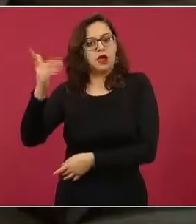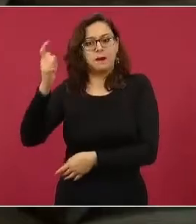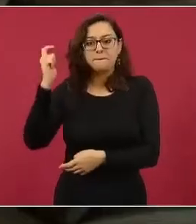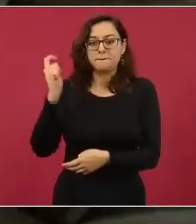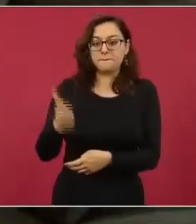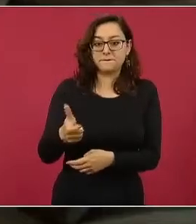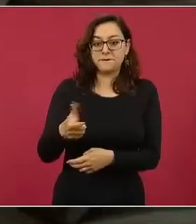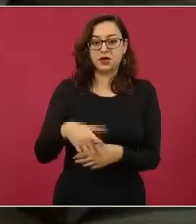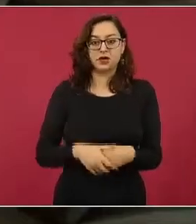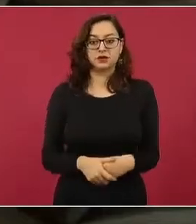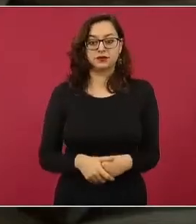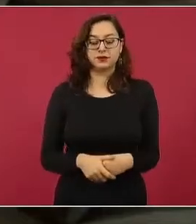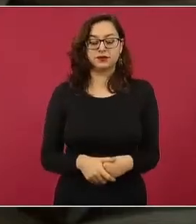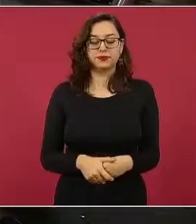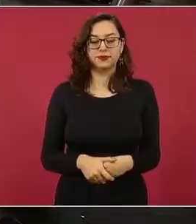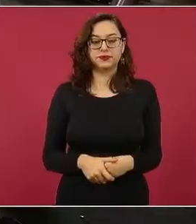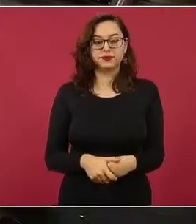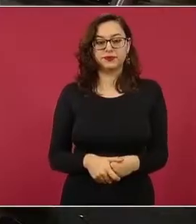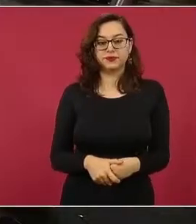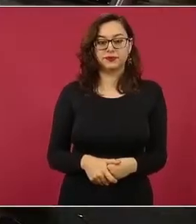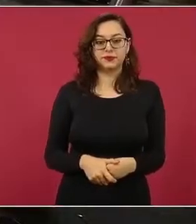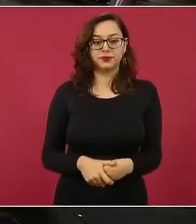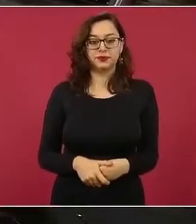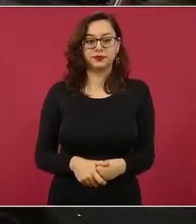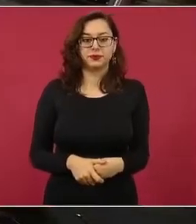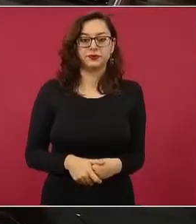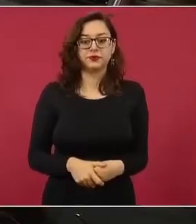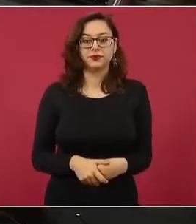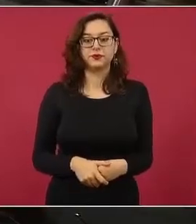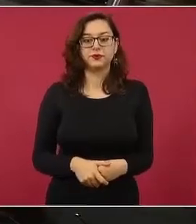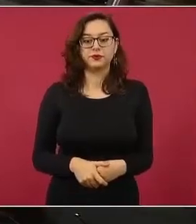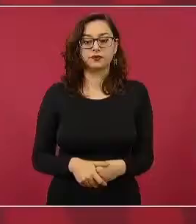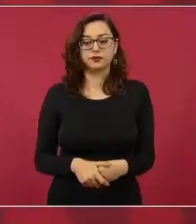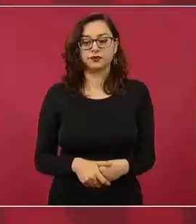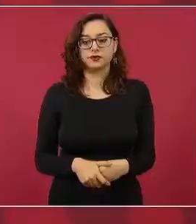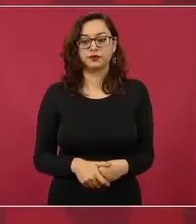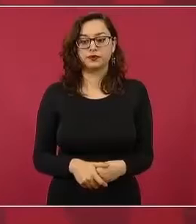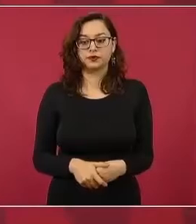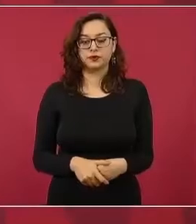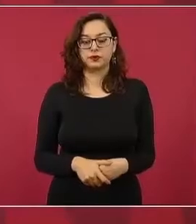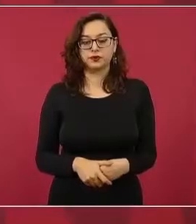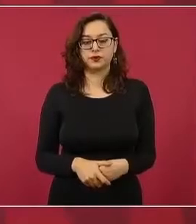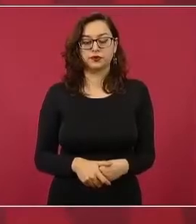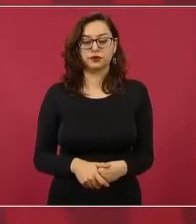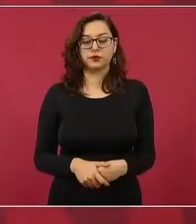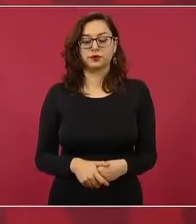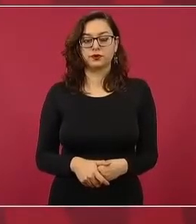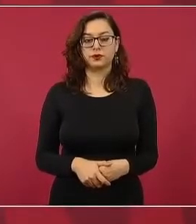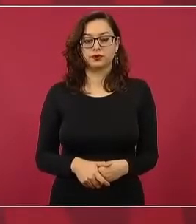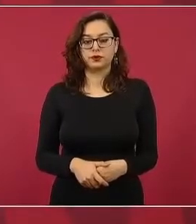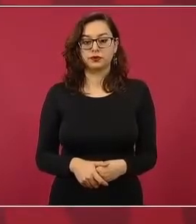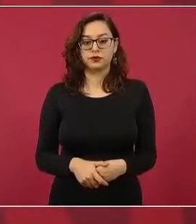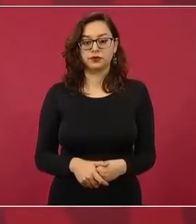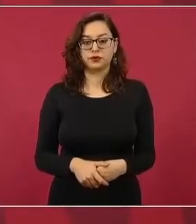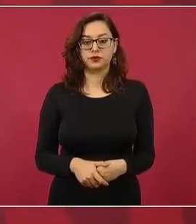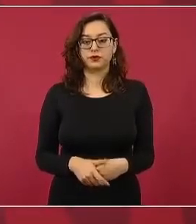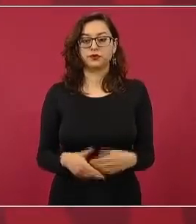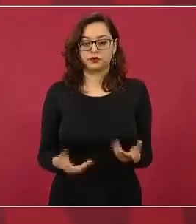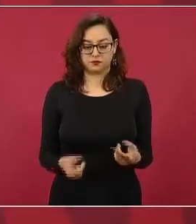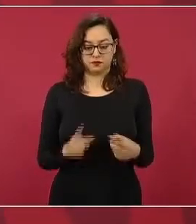que las familias, incluso que las grandes corporaciones